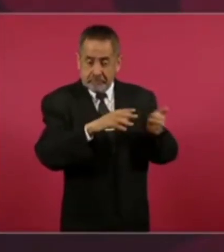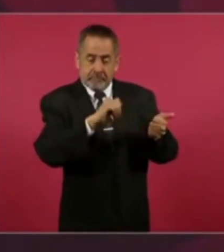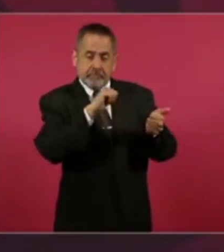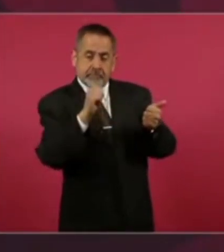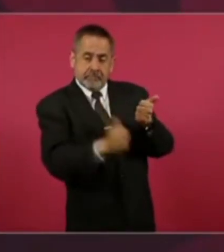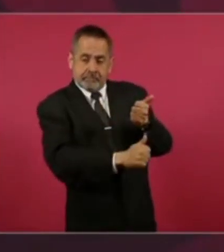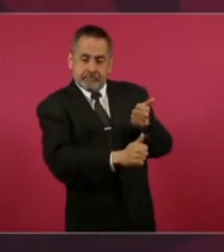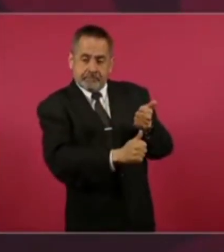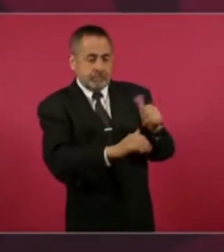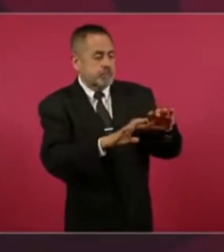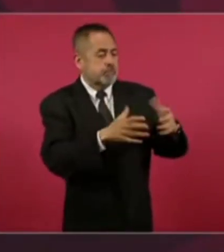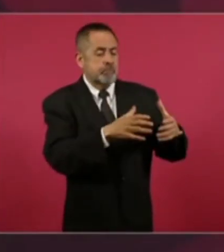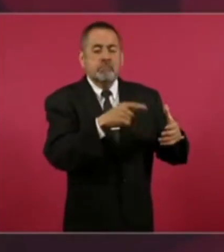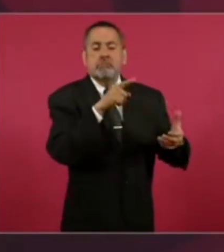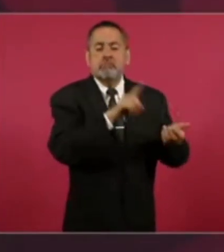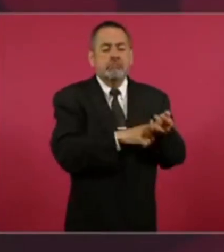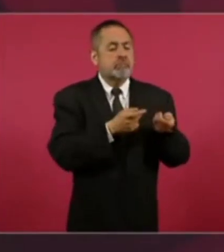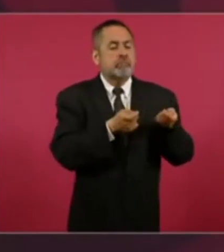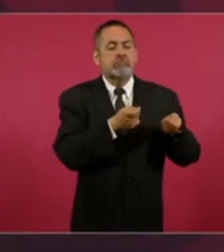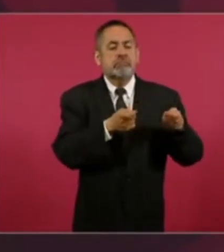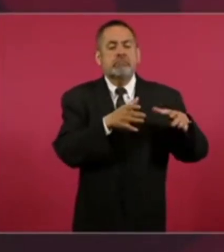de